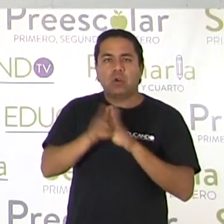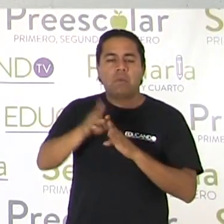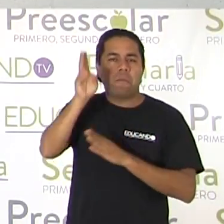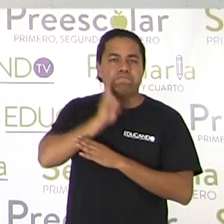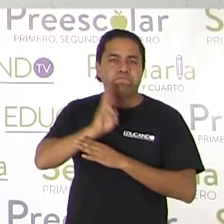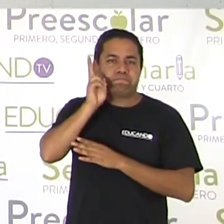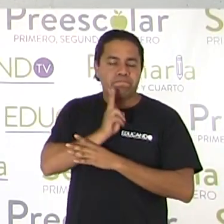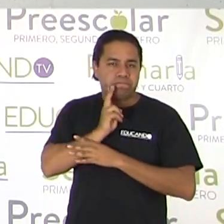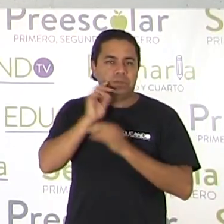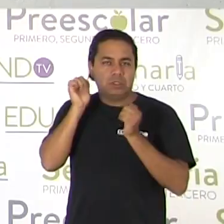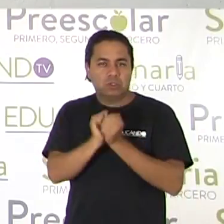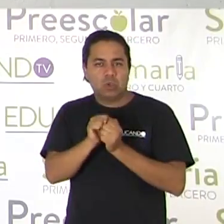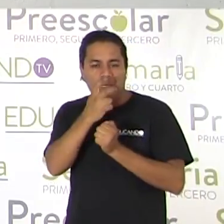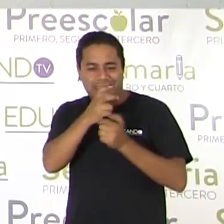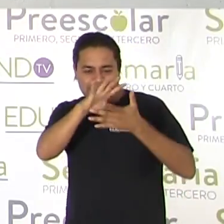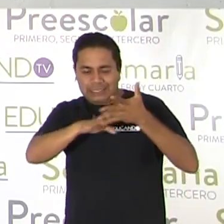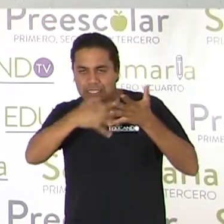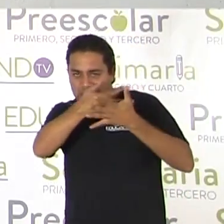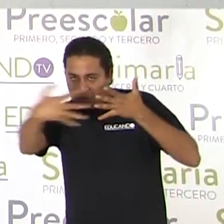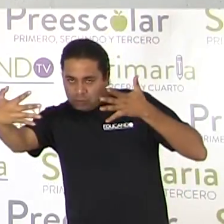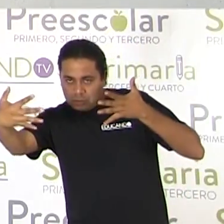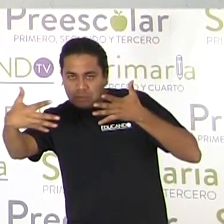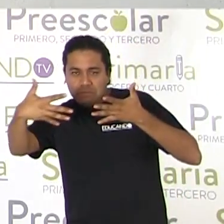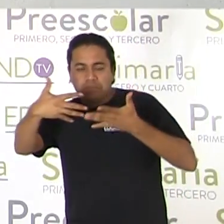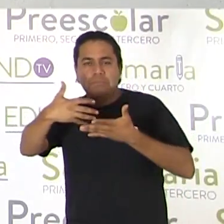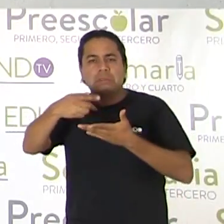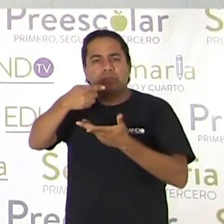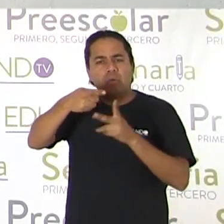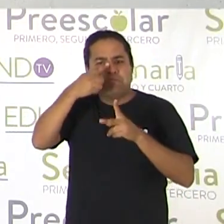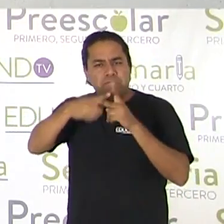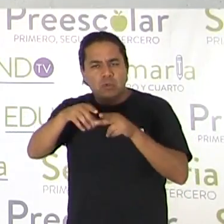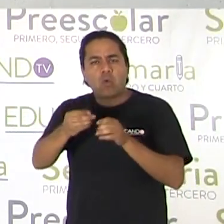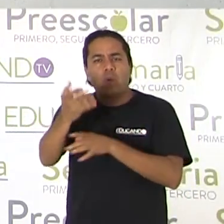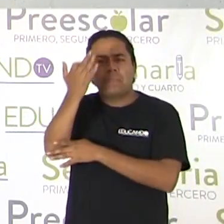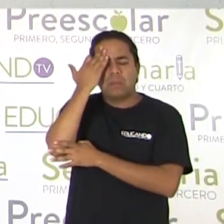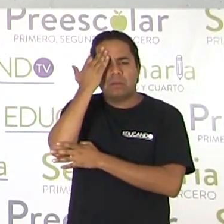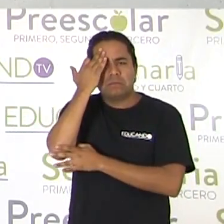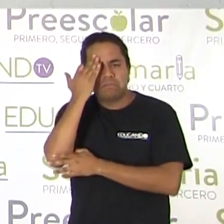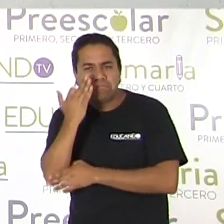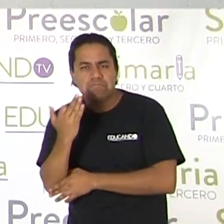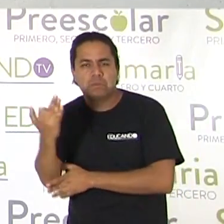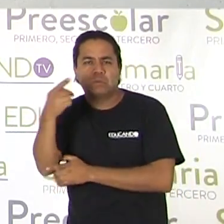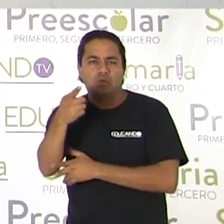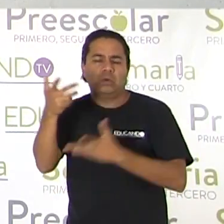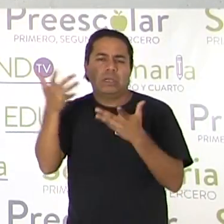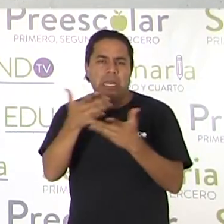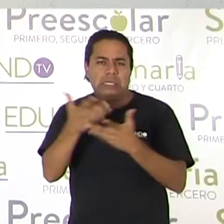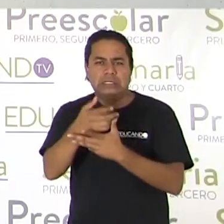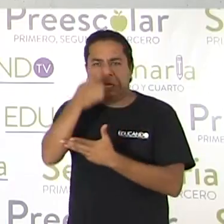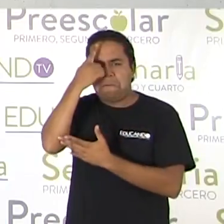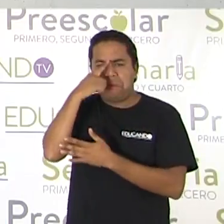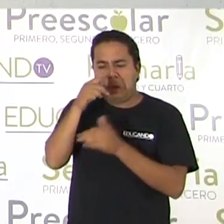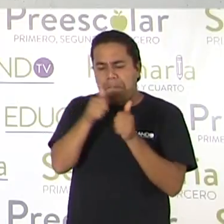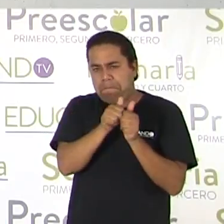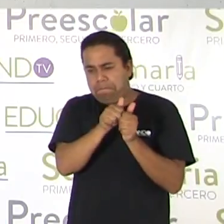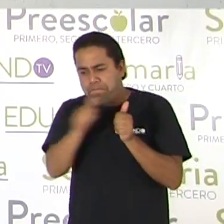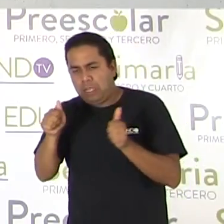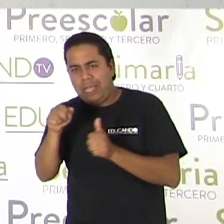caso, con la ayuda de este cuadro, cuál sería el tiempo que nos llevaríamos en recorrer aproximadamente